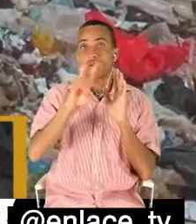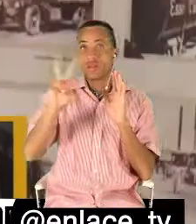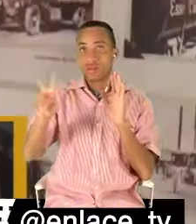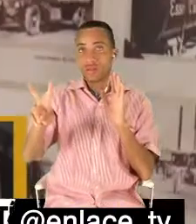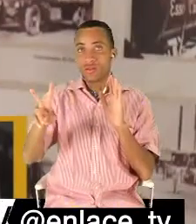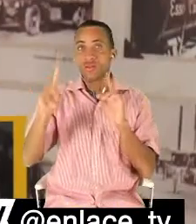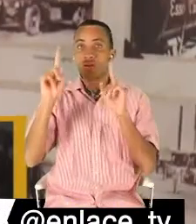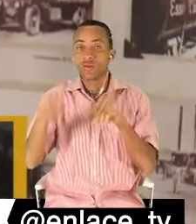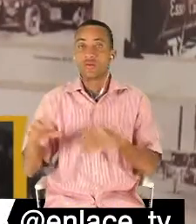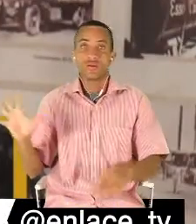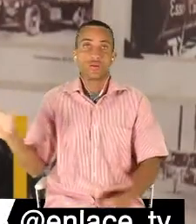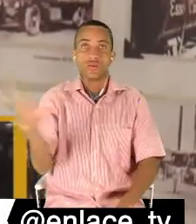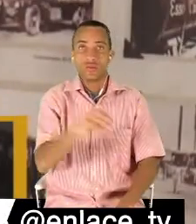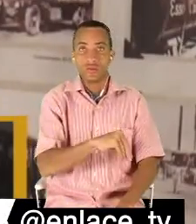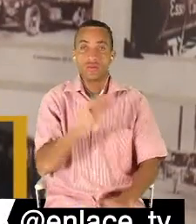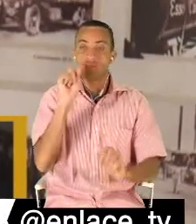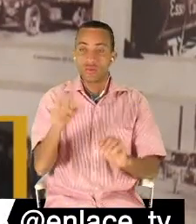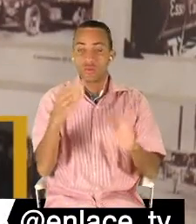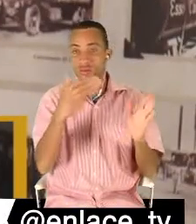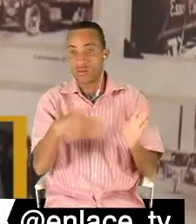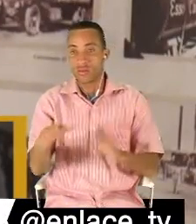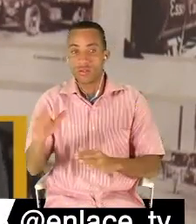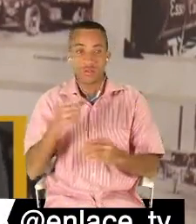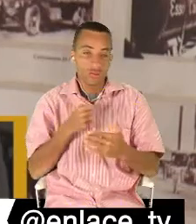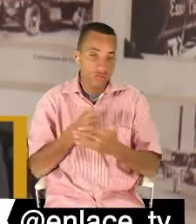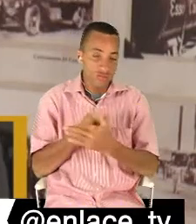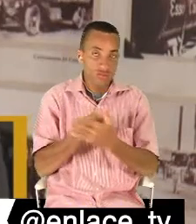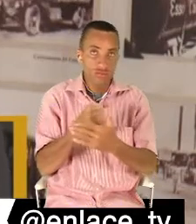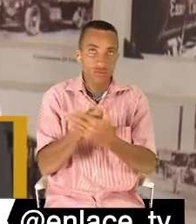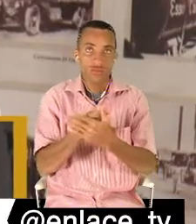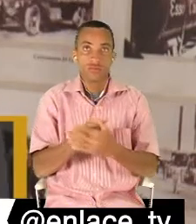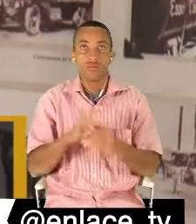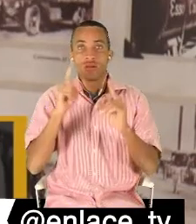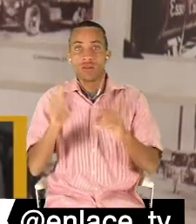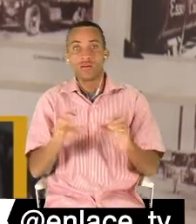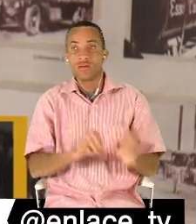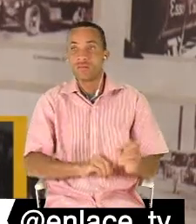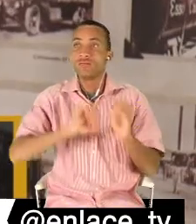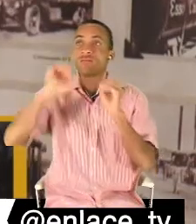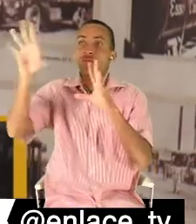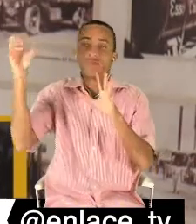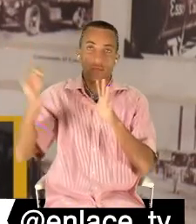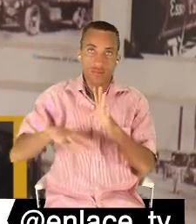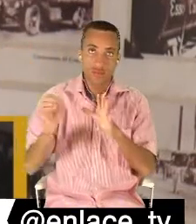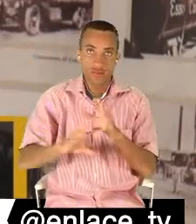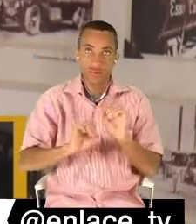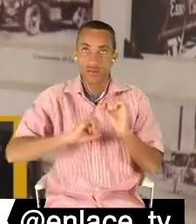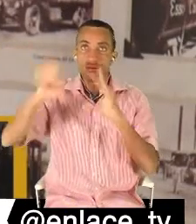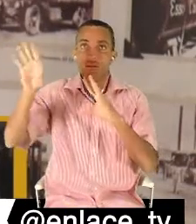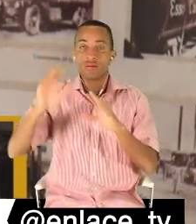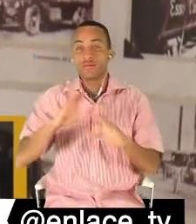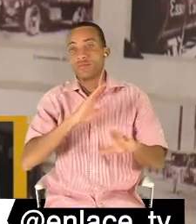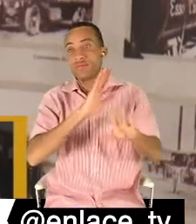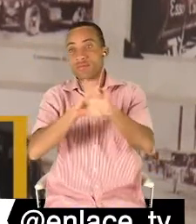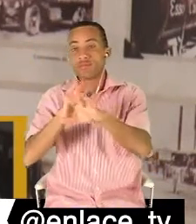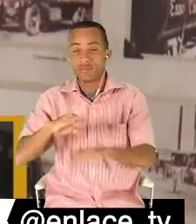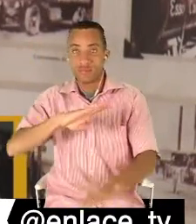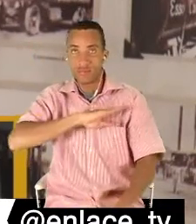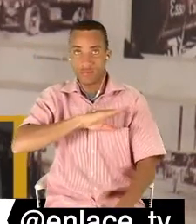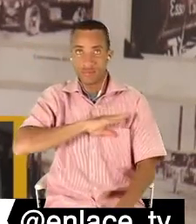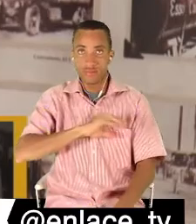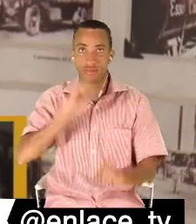los municipios tienen dentro de sus planes integrales de gestión de residuos, y de tal manera que llamado es a la administración municipal